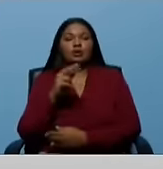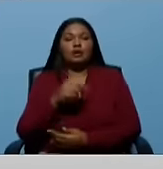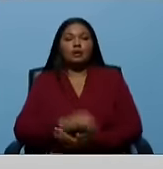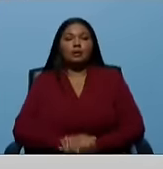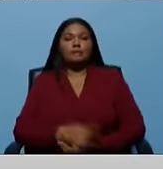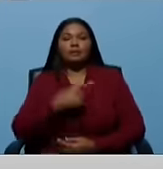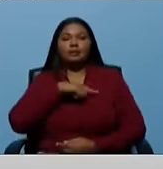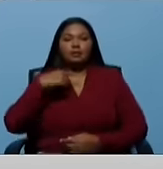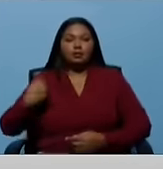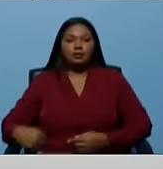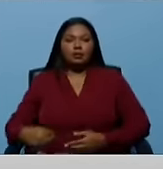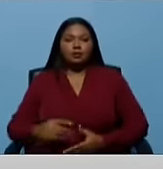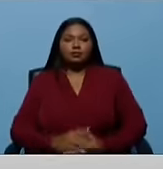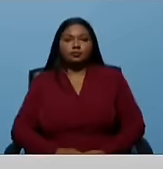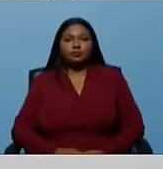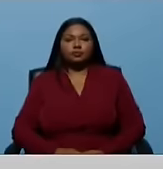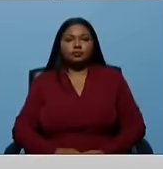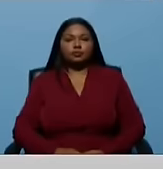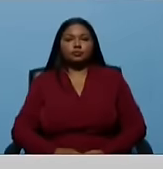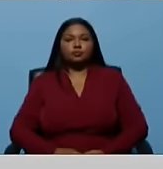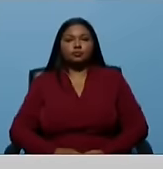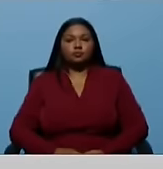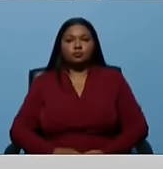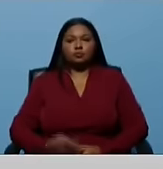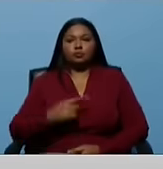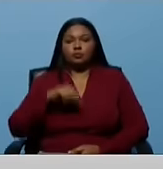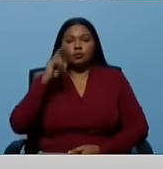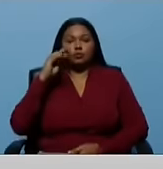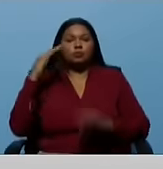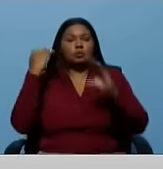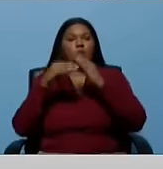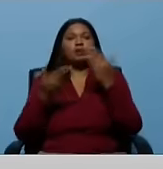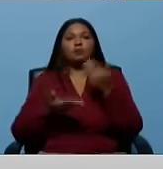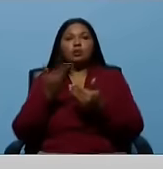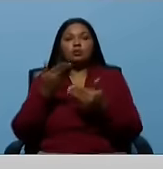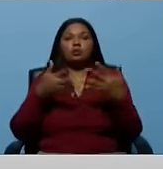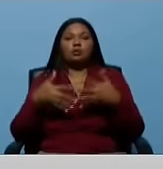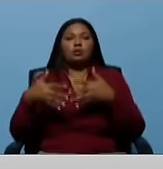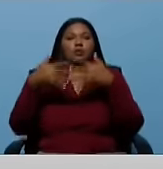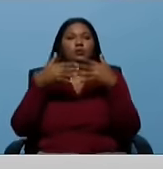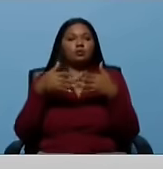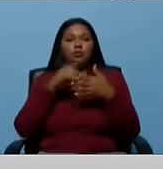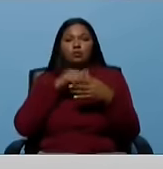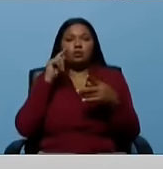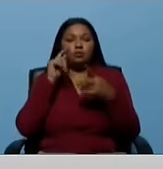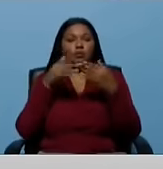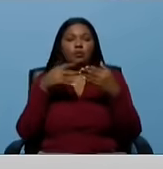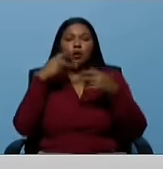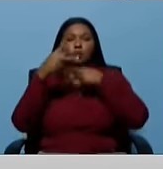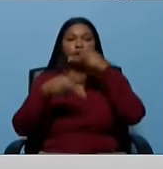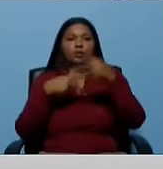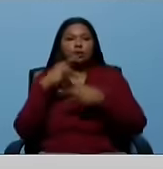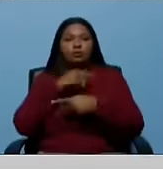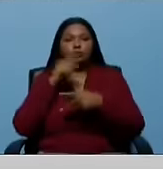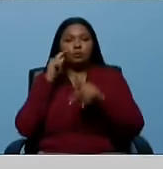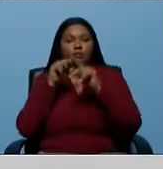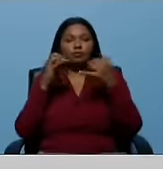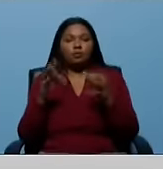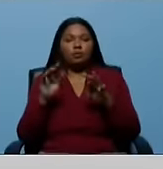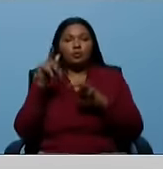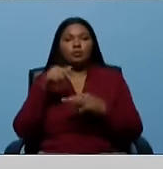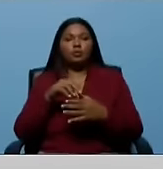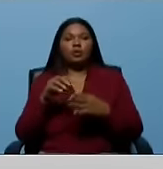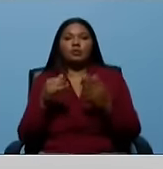eso le da un mensaje importante a a los Estados Unidos dice no nosotros ahora vamos a tener una política una política